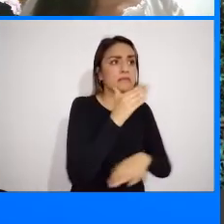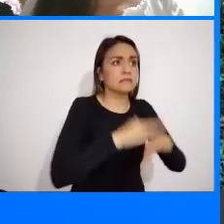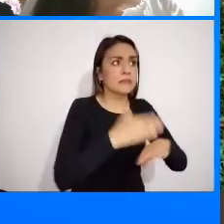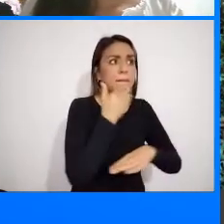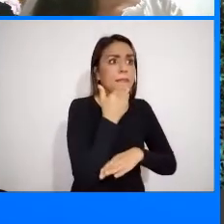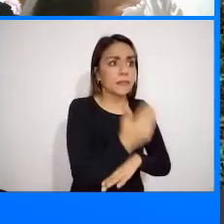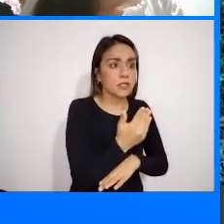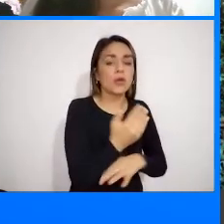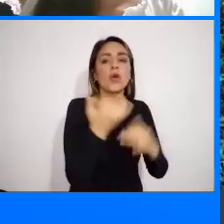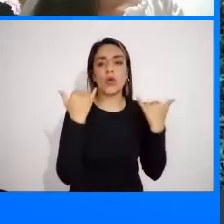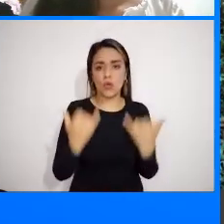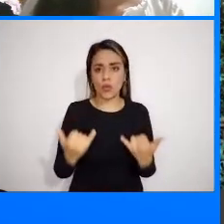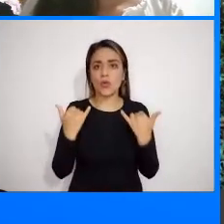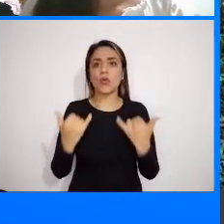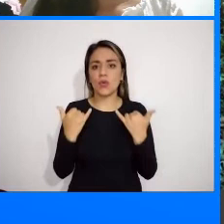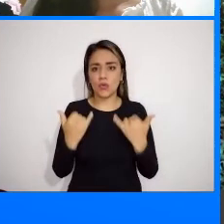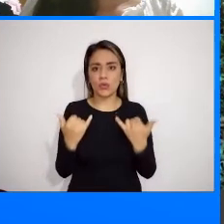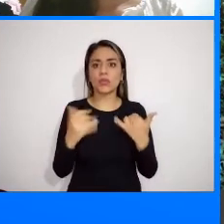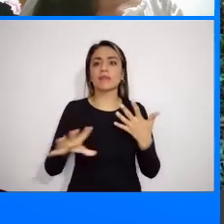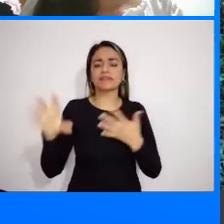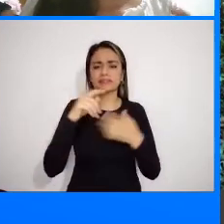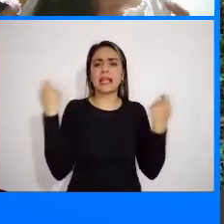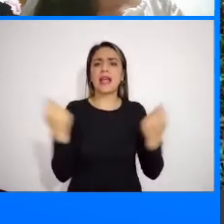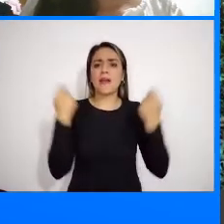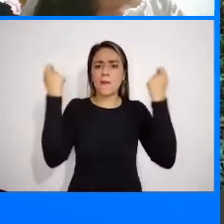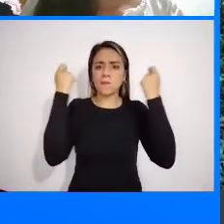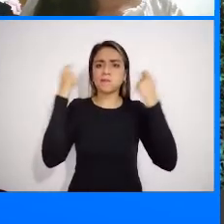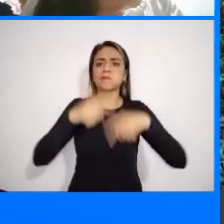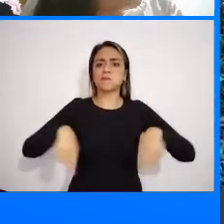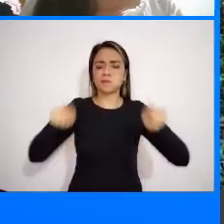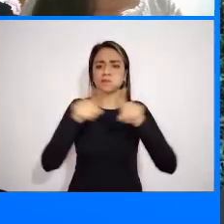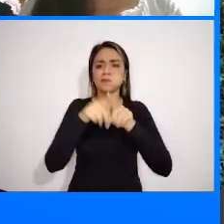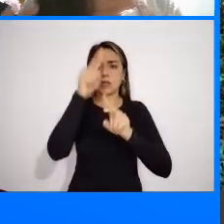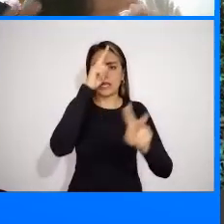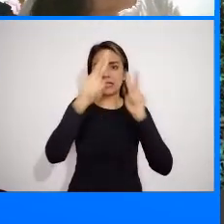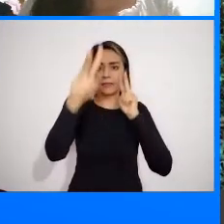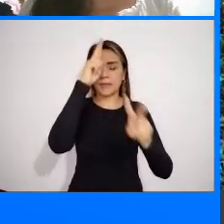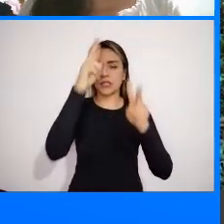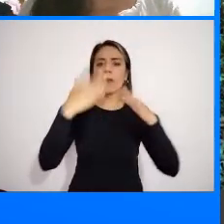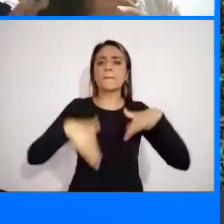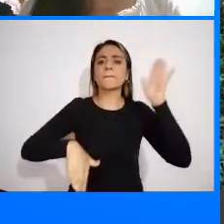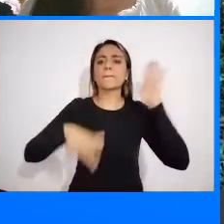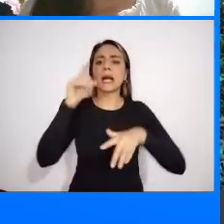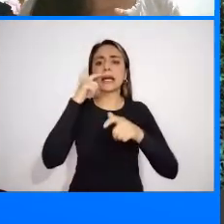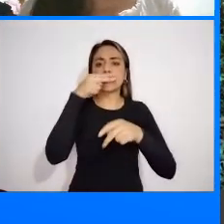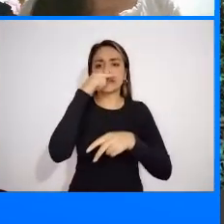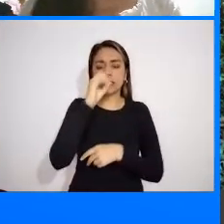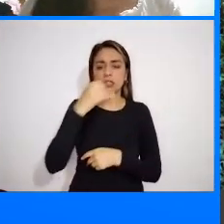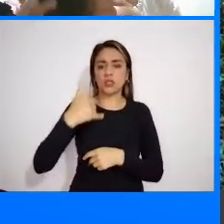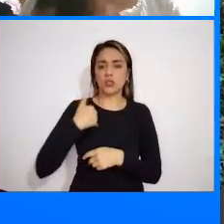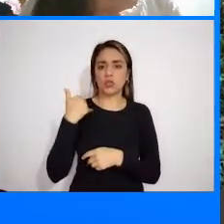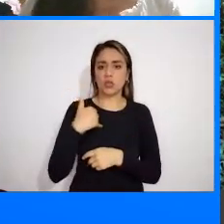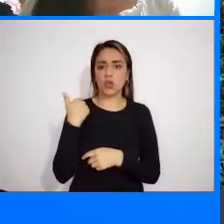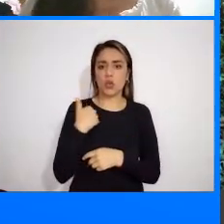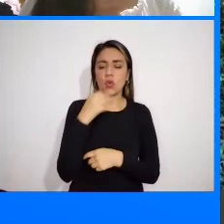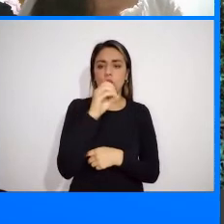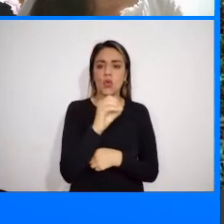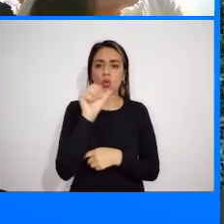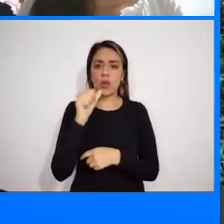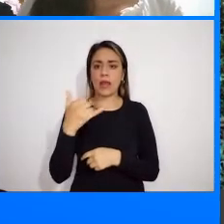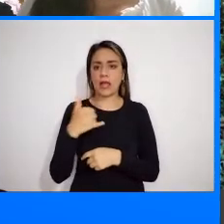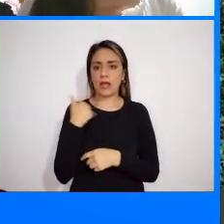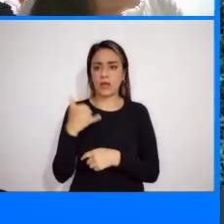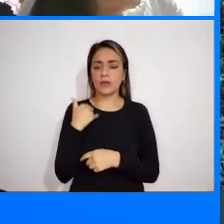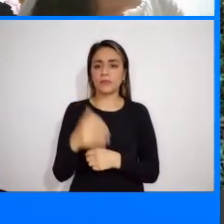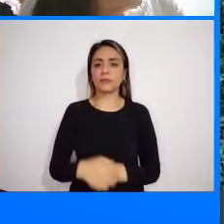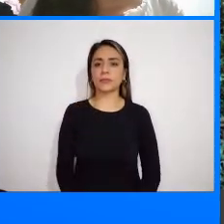ahorita pues hay toda una campaña en ese respeto y sobre todo con los niños y adolescentes, niñas, niños y adolescentes.